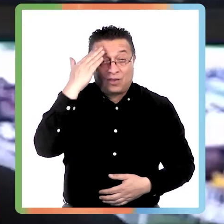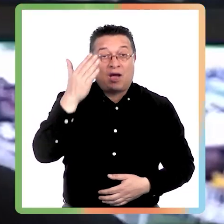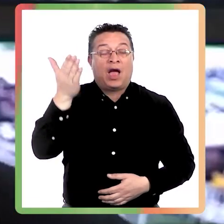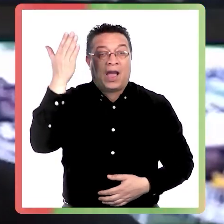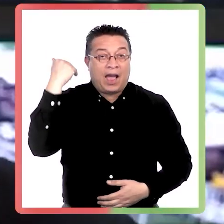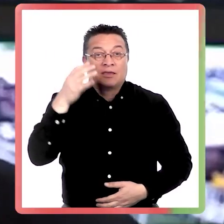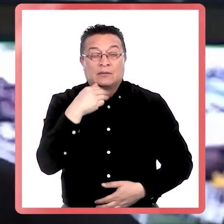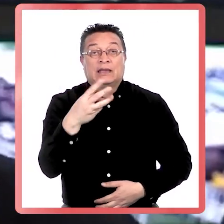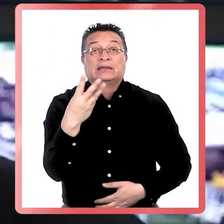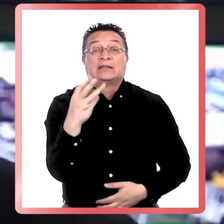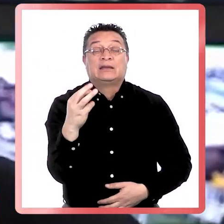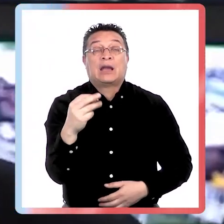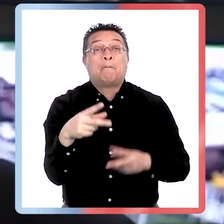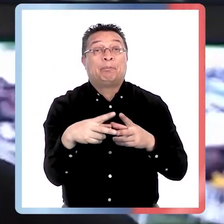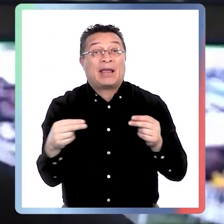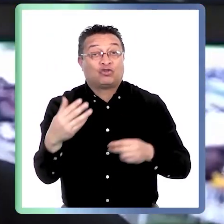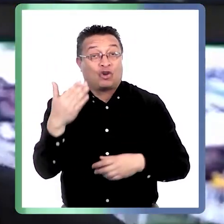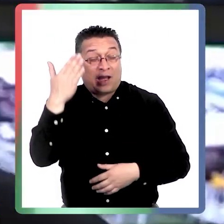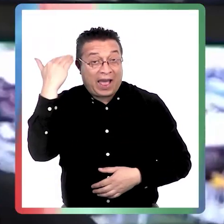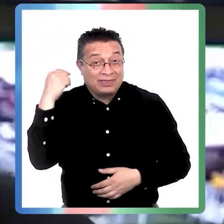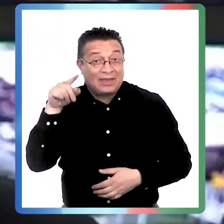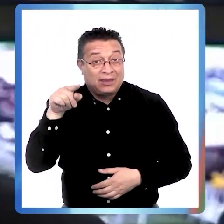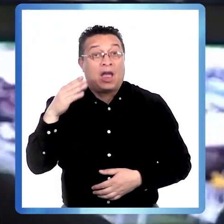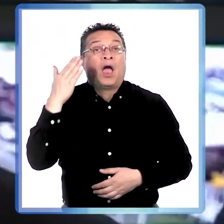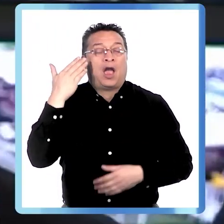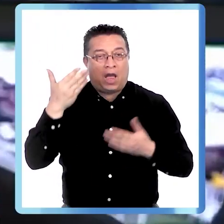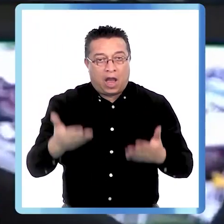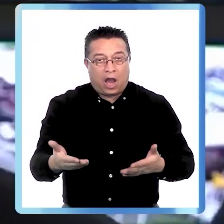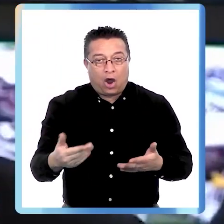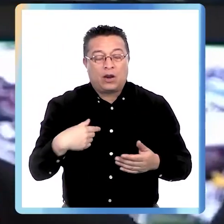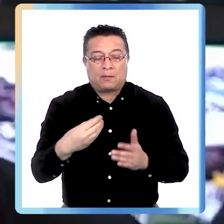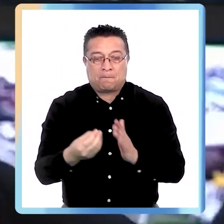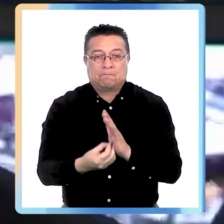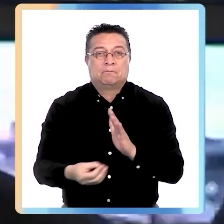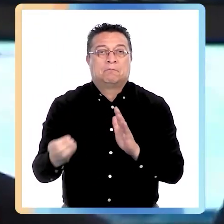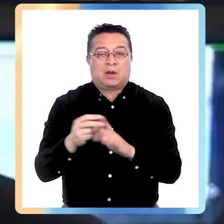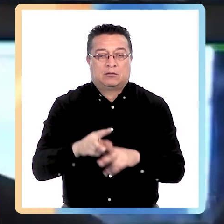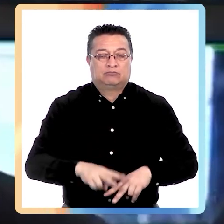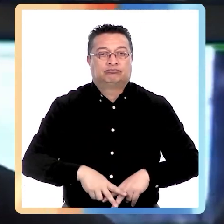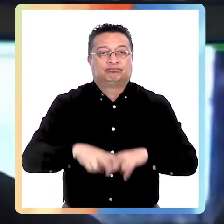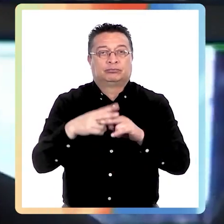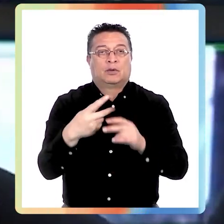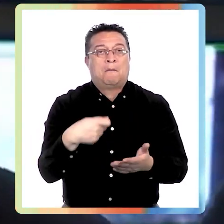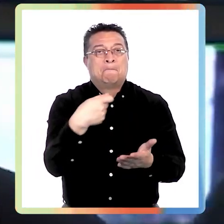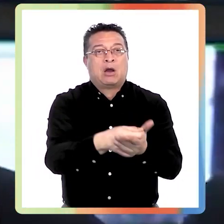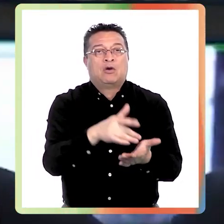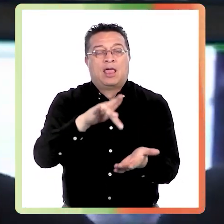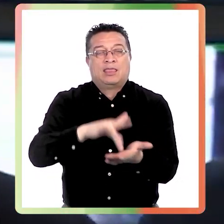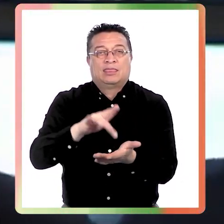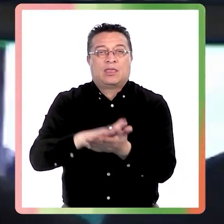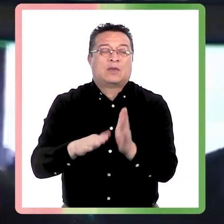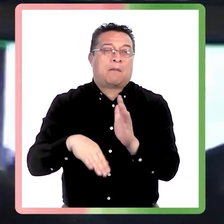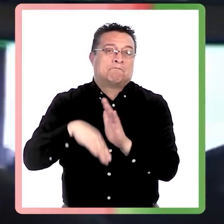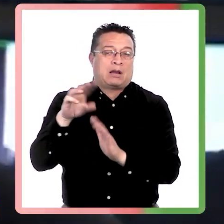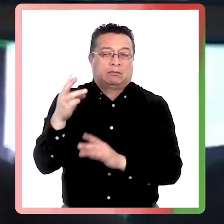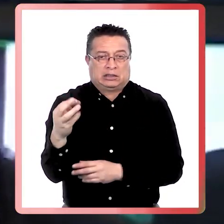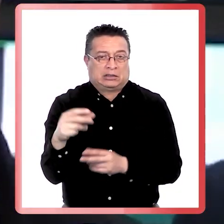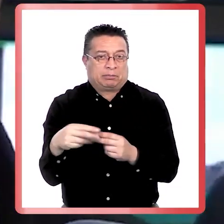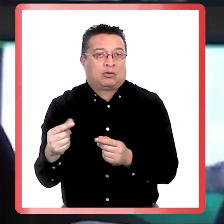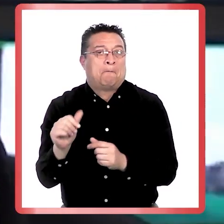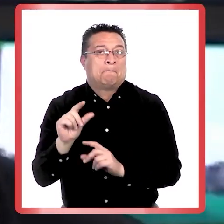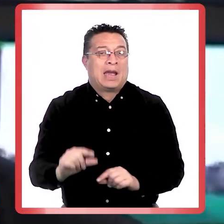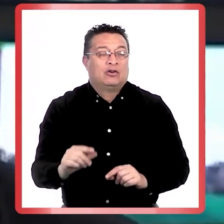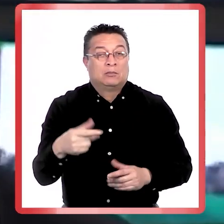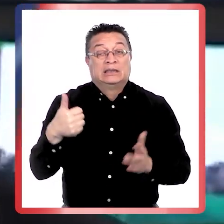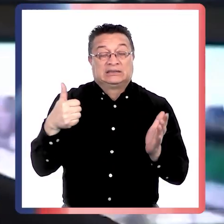que la consigna era 30 pesos? Bueno, lo que estamos pagando hoy día acumulado por no haber pagado las deudas es harto más que